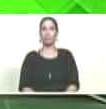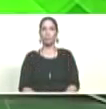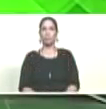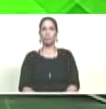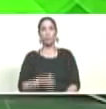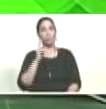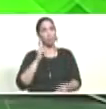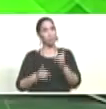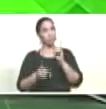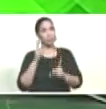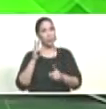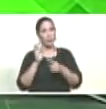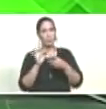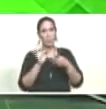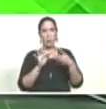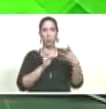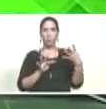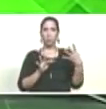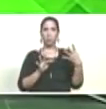Algunas no han funcionado.